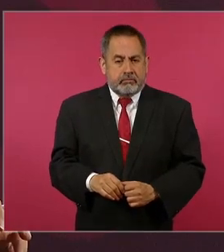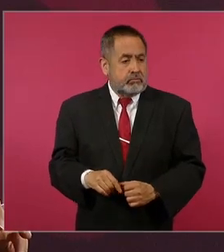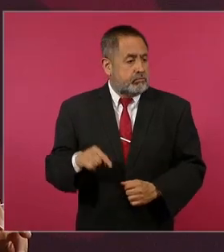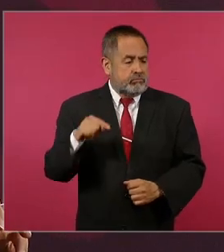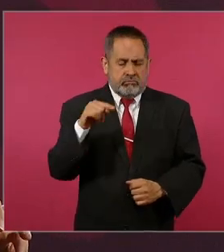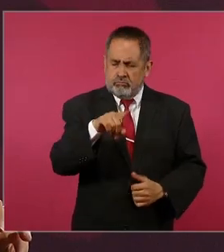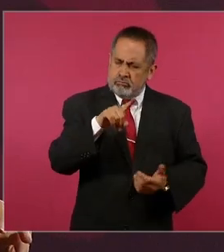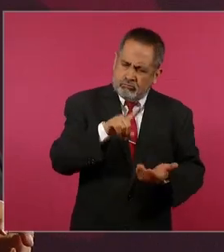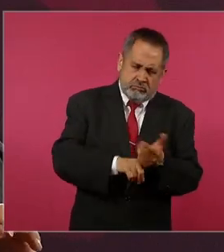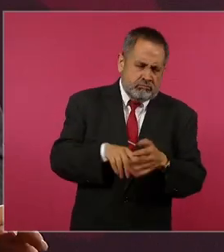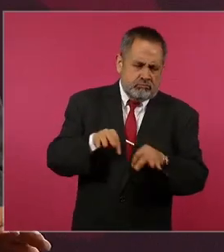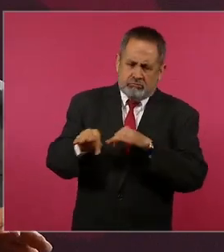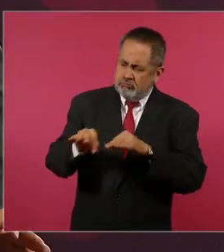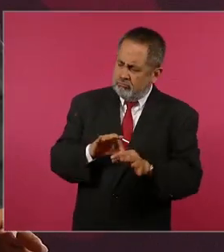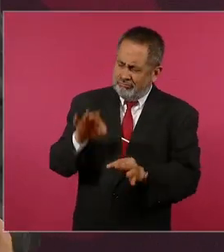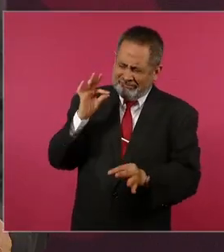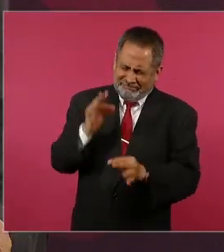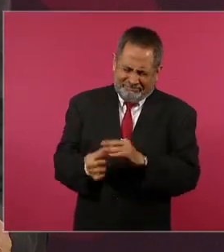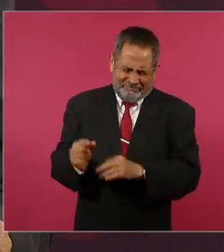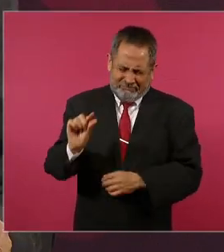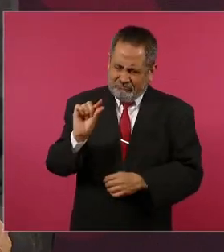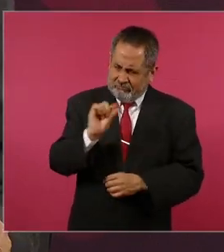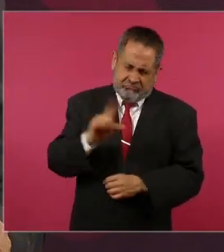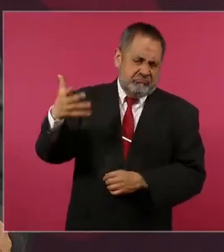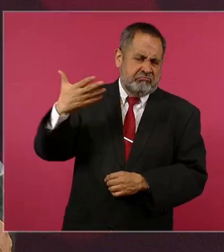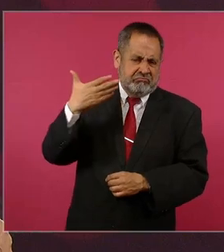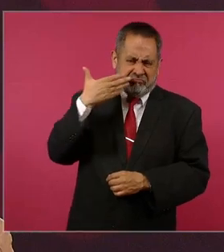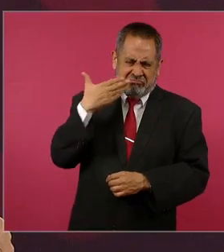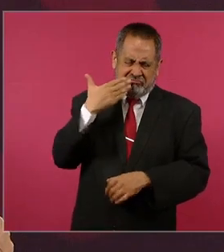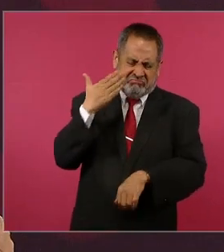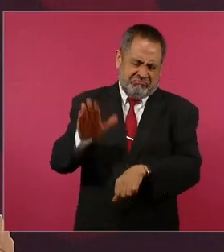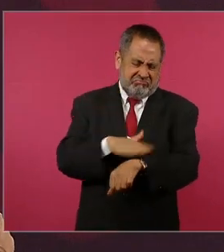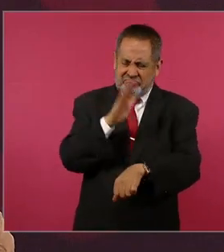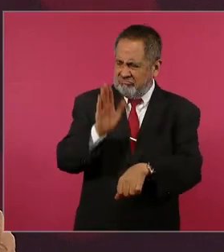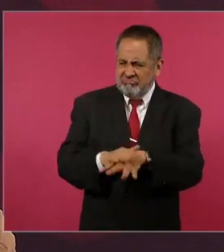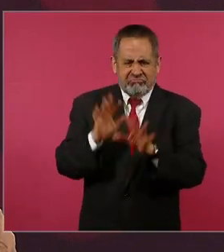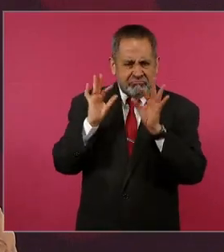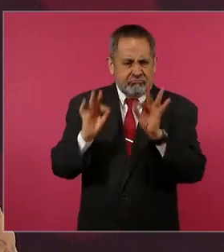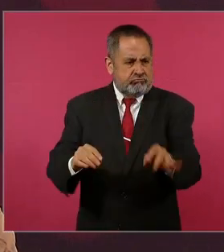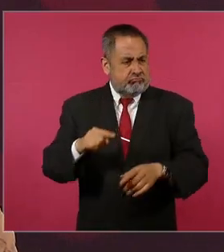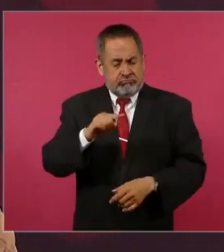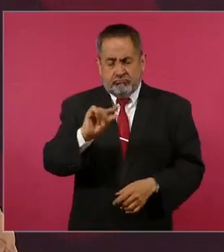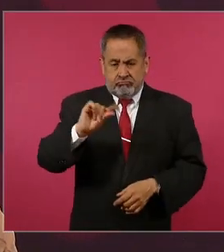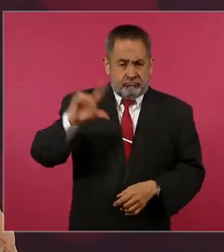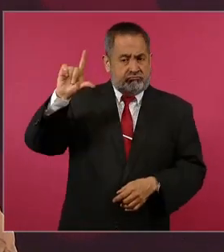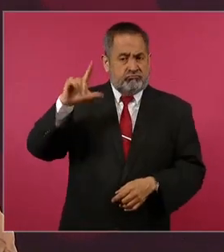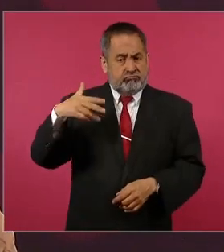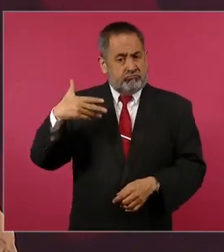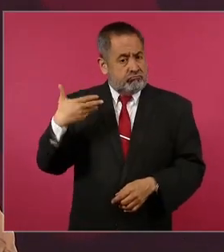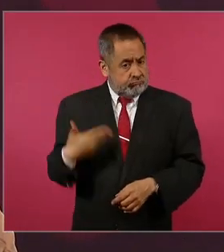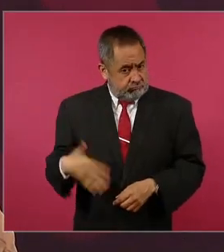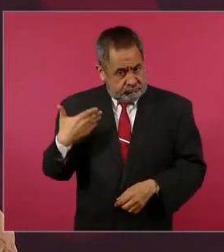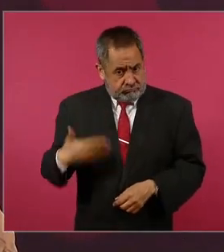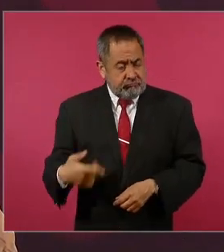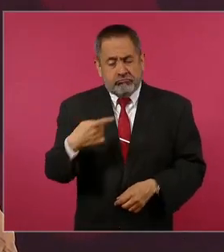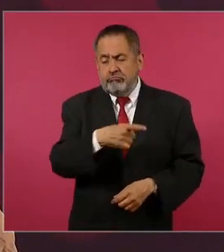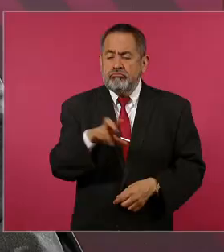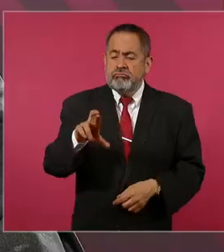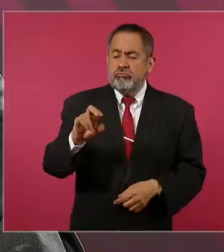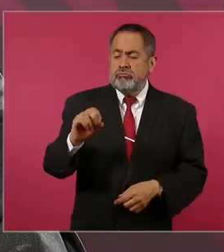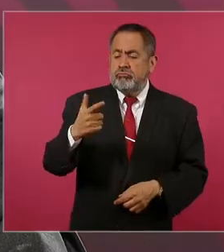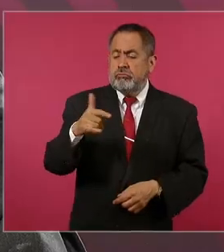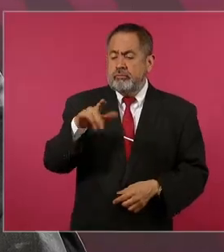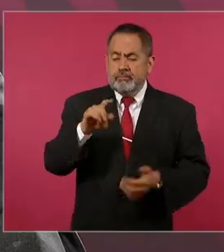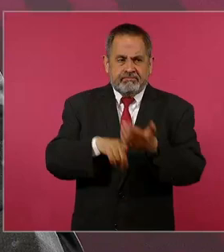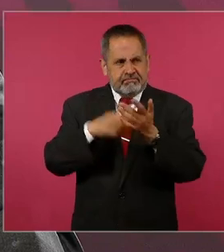servidor público ejemplar, es un hombre con mucho prestigio en el